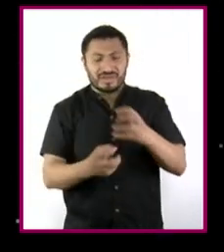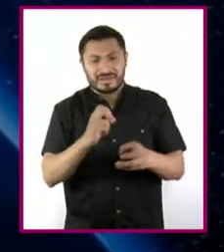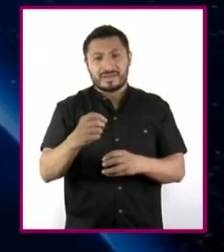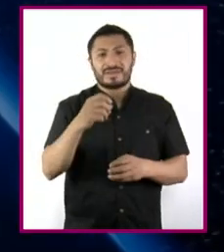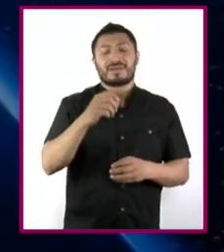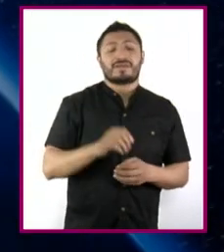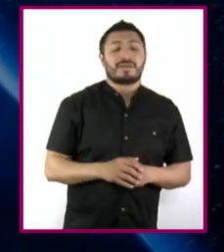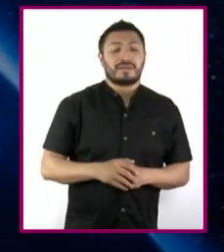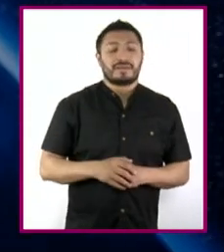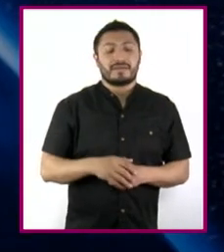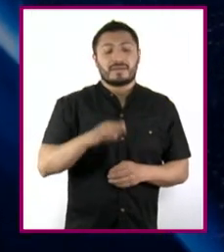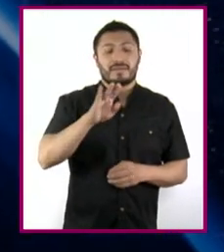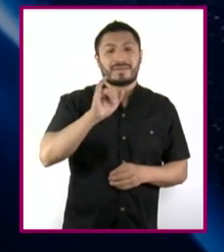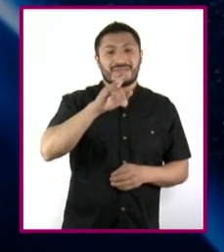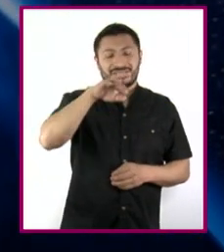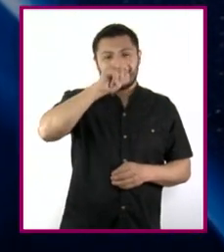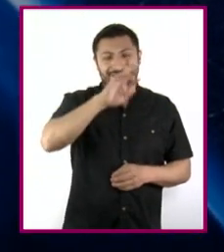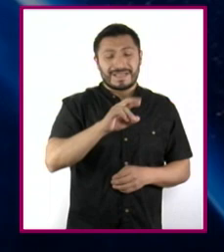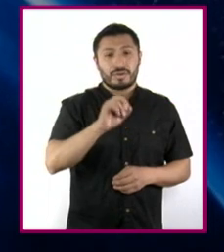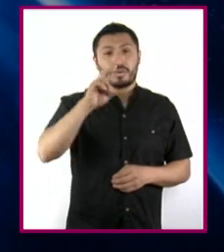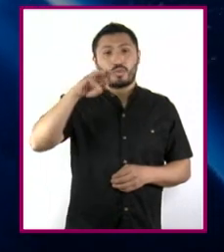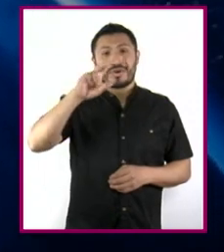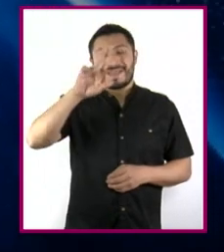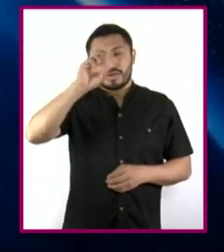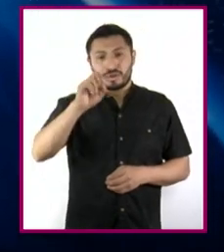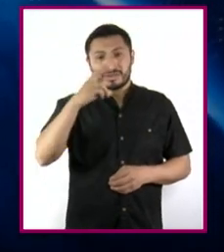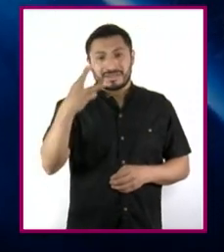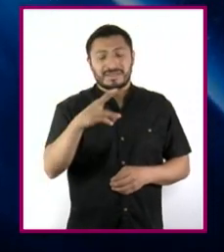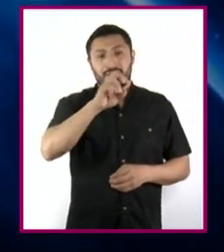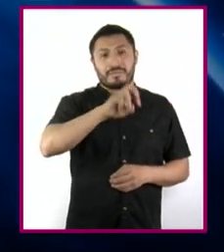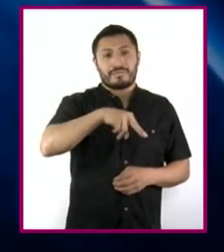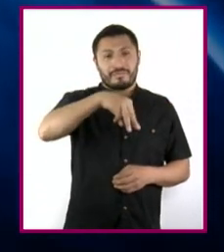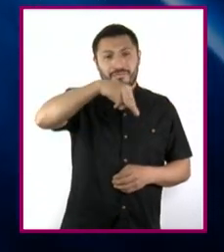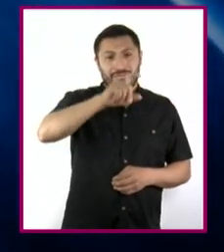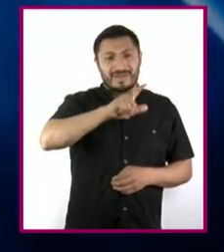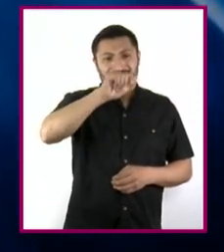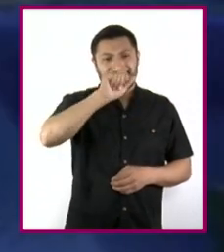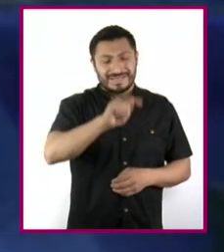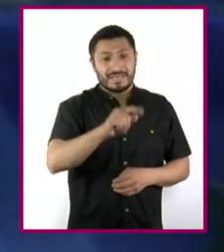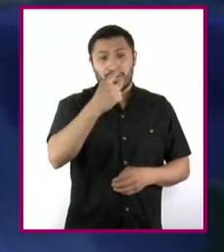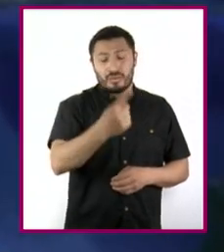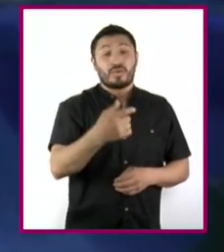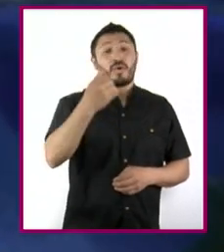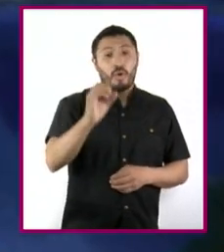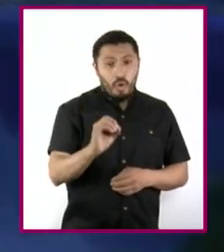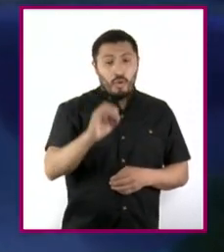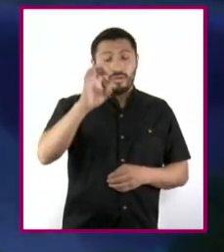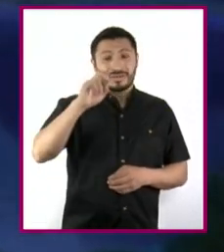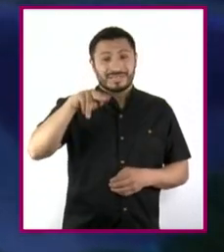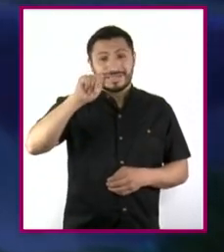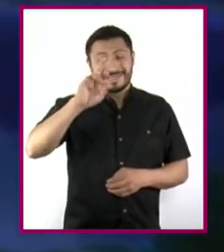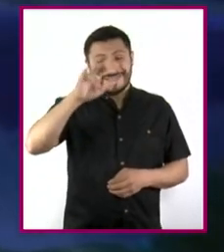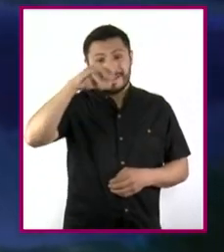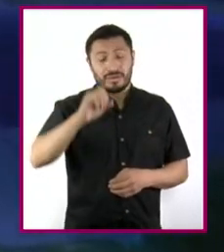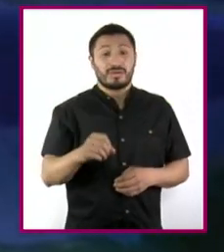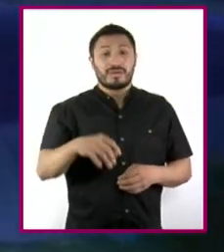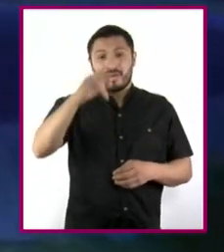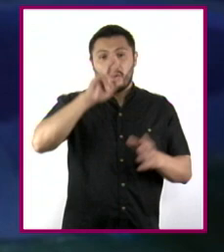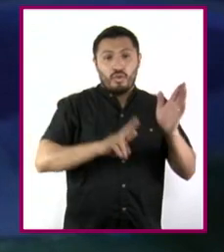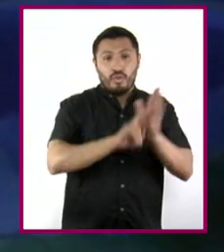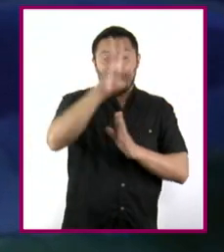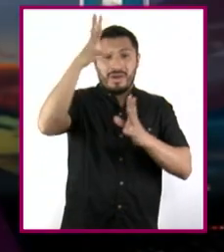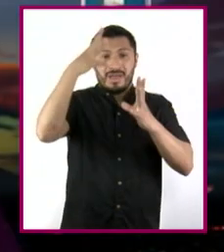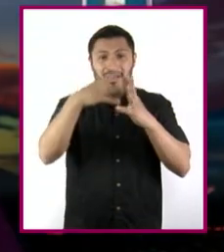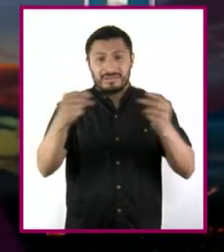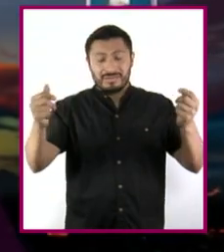denominados Bicentenario, Morelos 3 y MEXSAT 1, o Centenario, que tras un fallo en el cohete, se desintegró